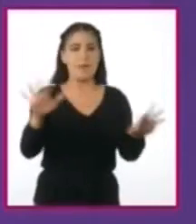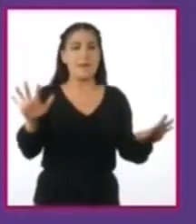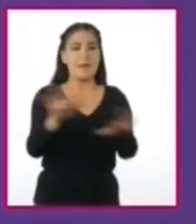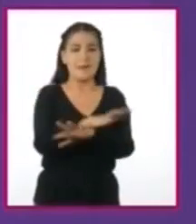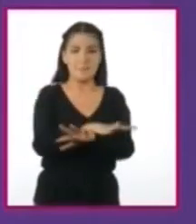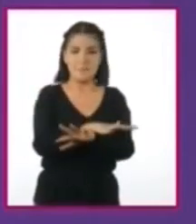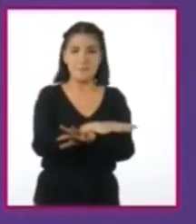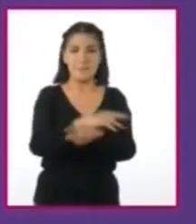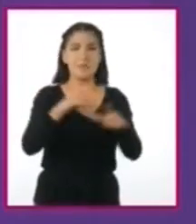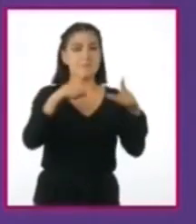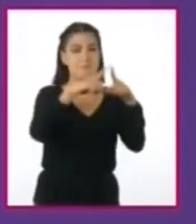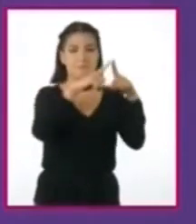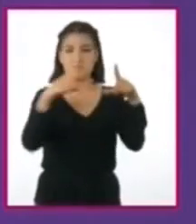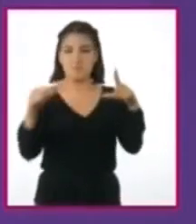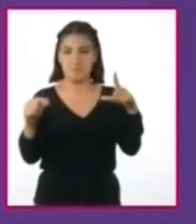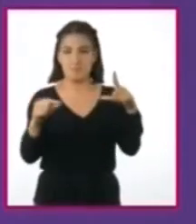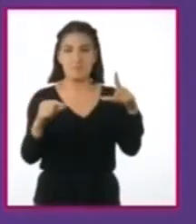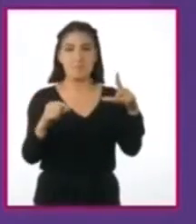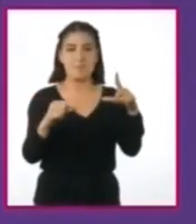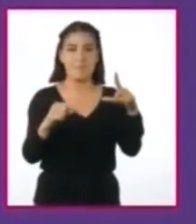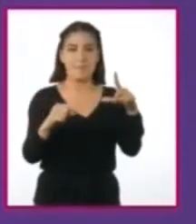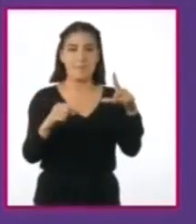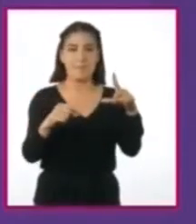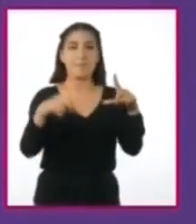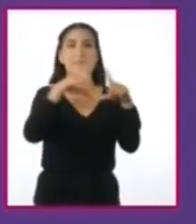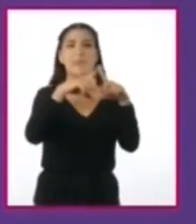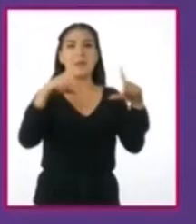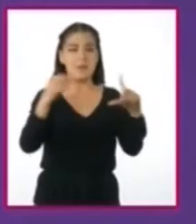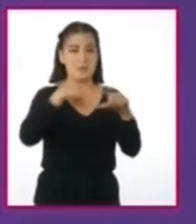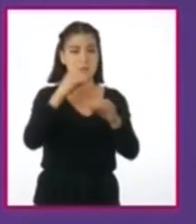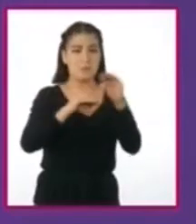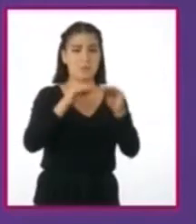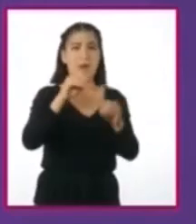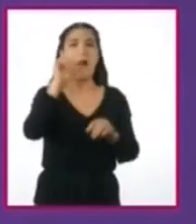triángulo. En este caso, moveré el lado A.